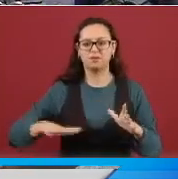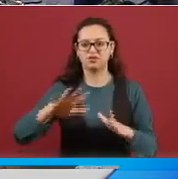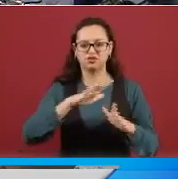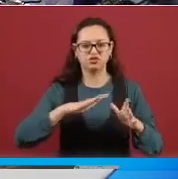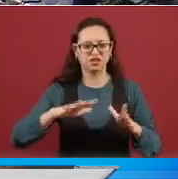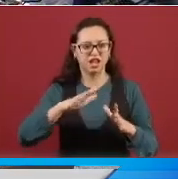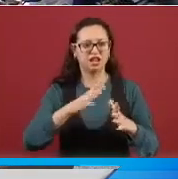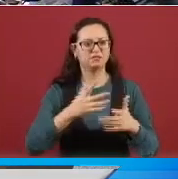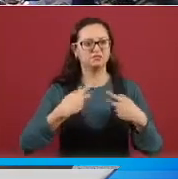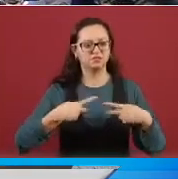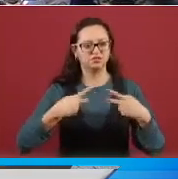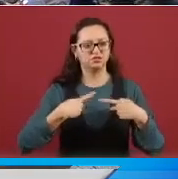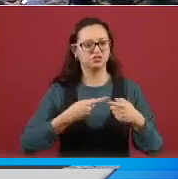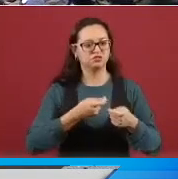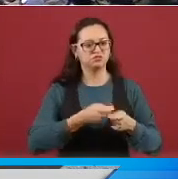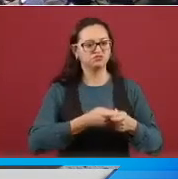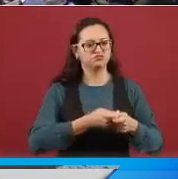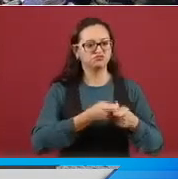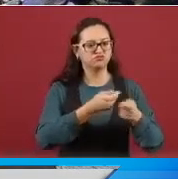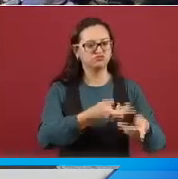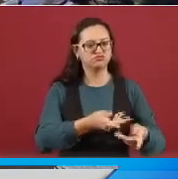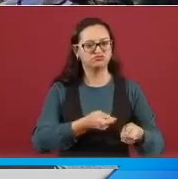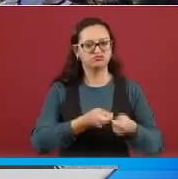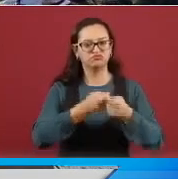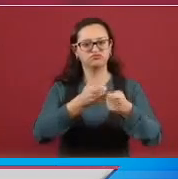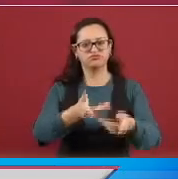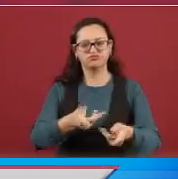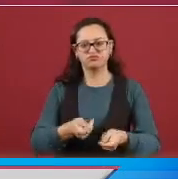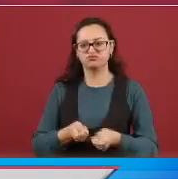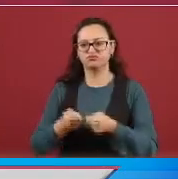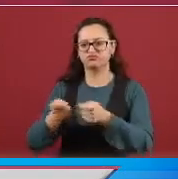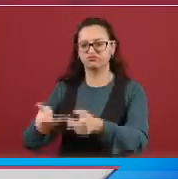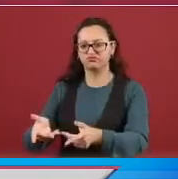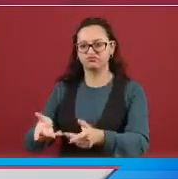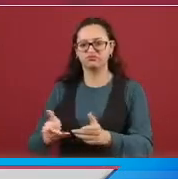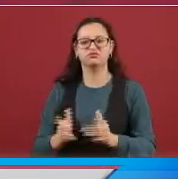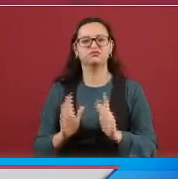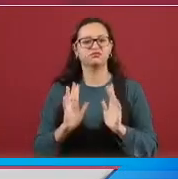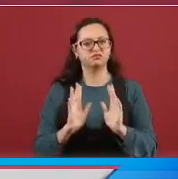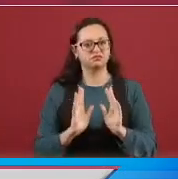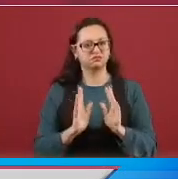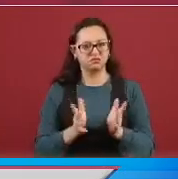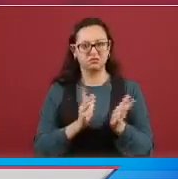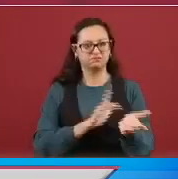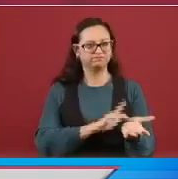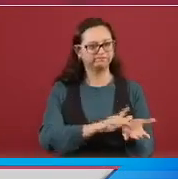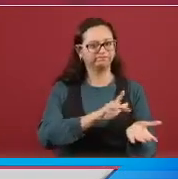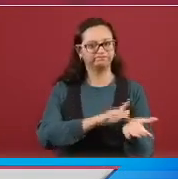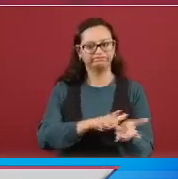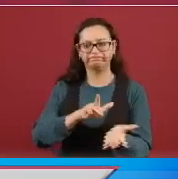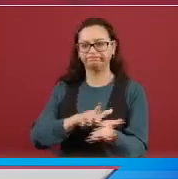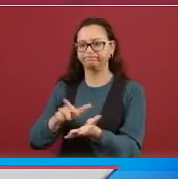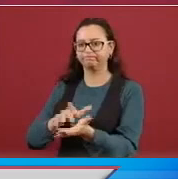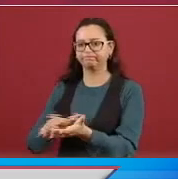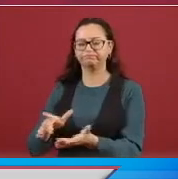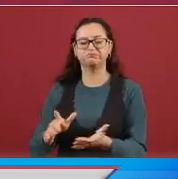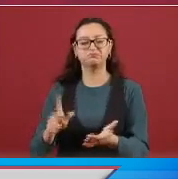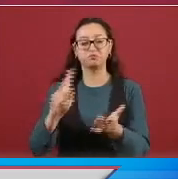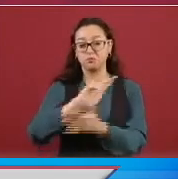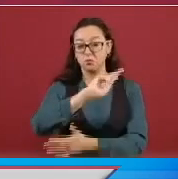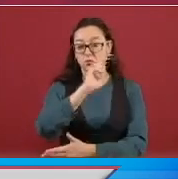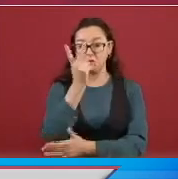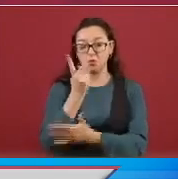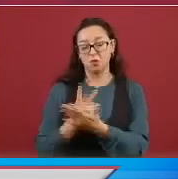ya se están recibiendo las ayudas, los apoyos, todo el programa de